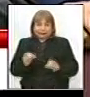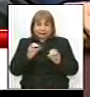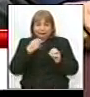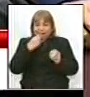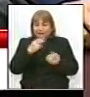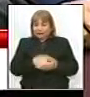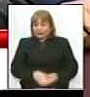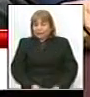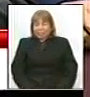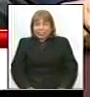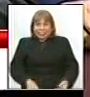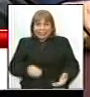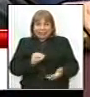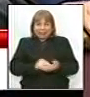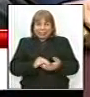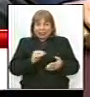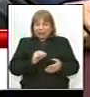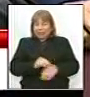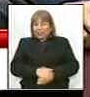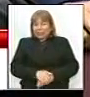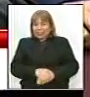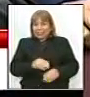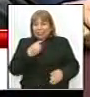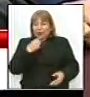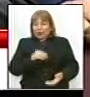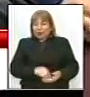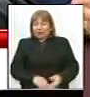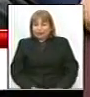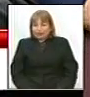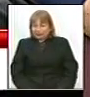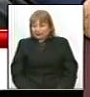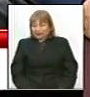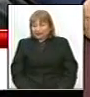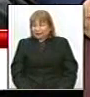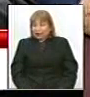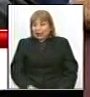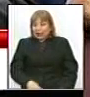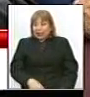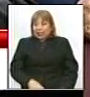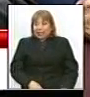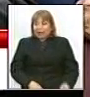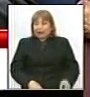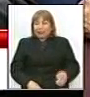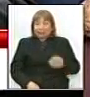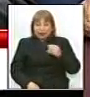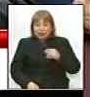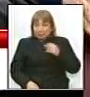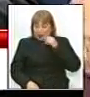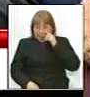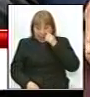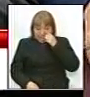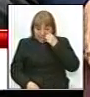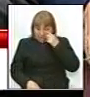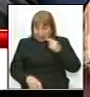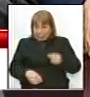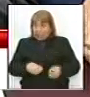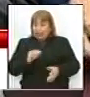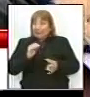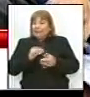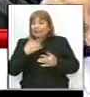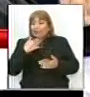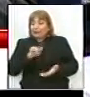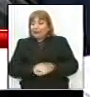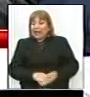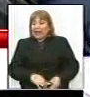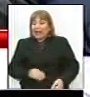ver informe o esta conjunción de la subcomisión de acusaciones constitucionales es rechazada o no yo